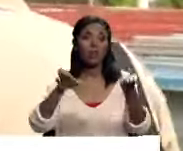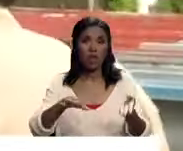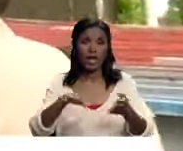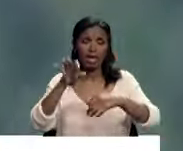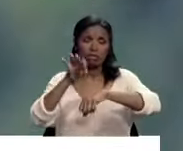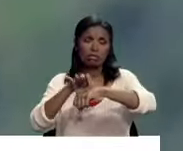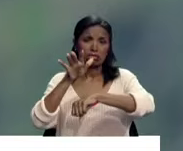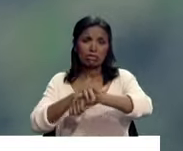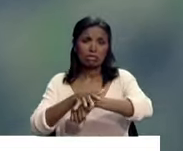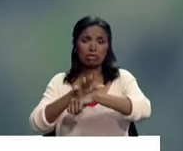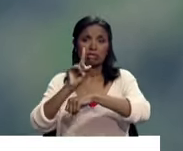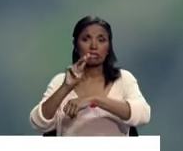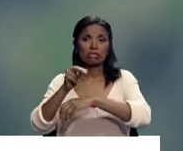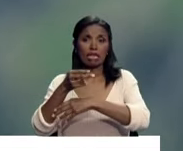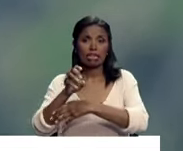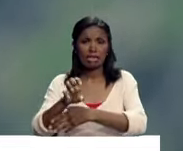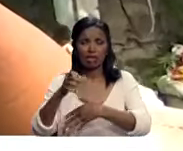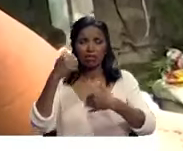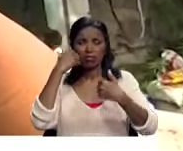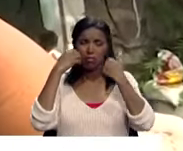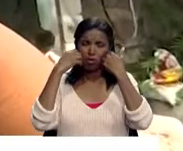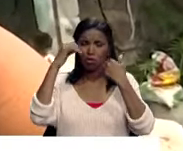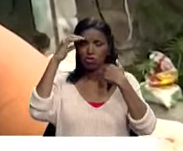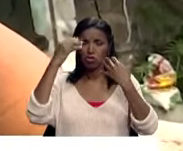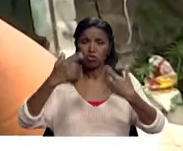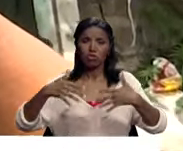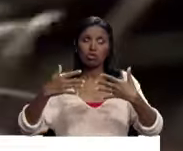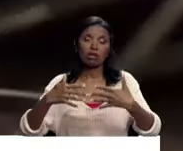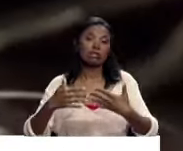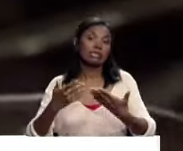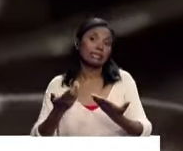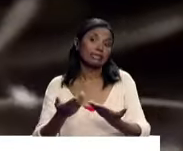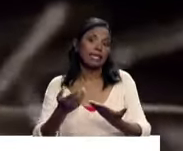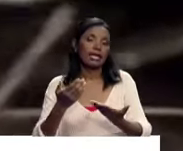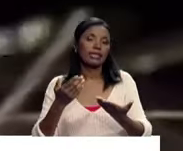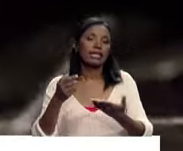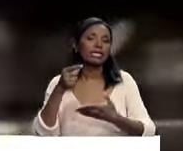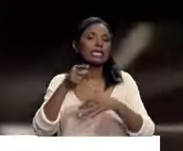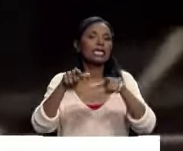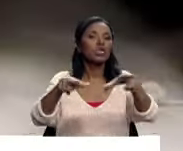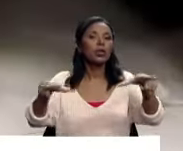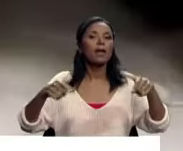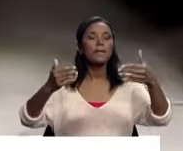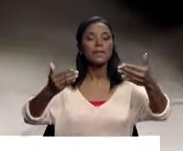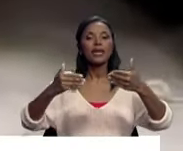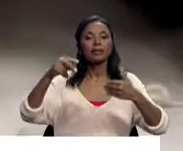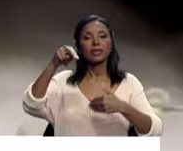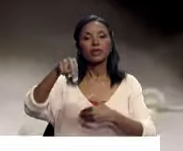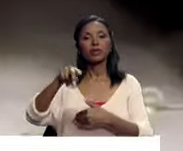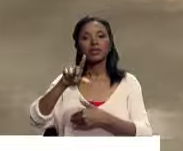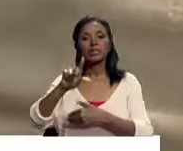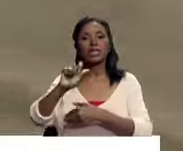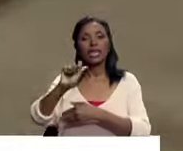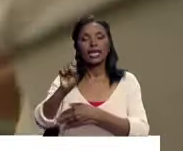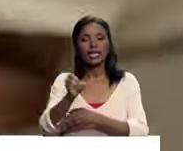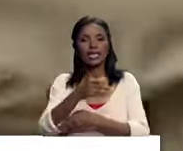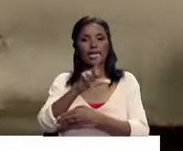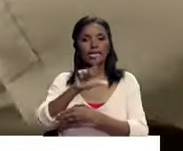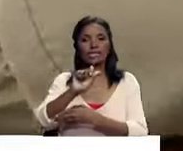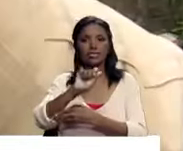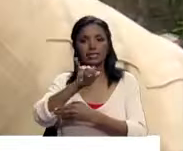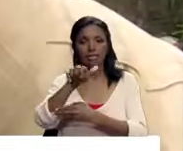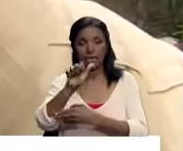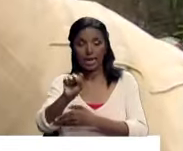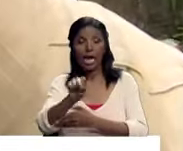dengue. Y esto, al parecer, se registró en el área de Panamá Norte, específicamente en Las Lajas. Pero también hay otro